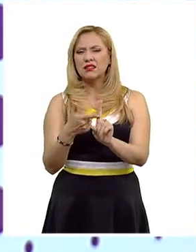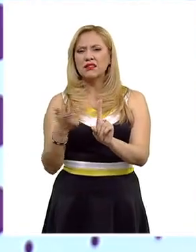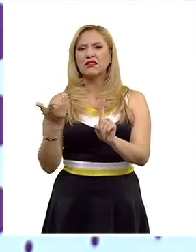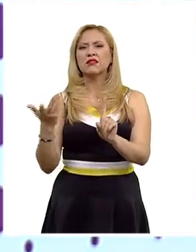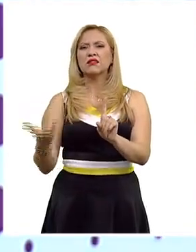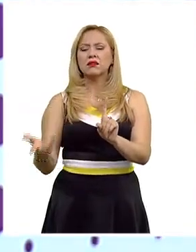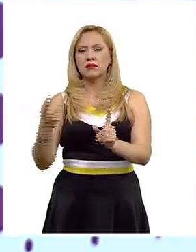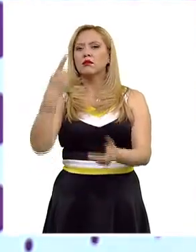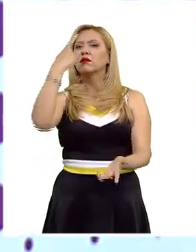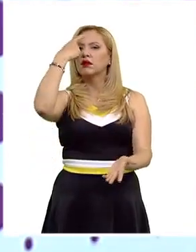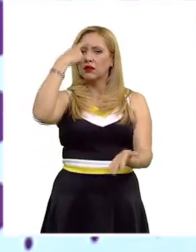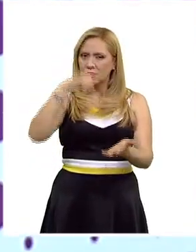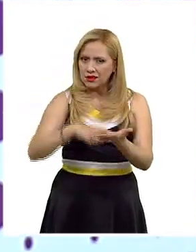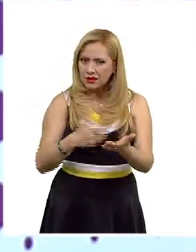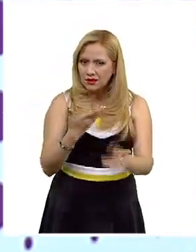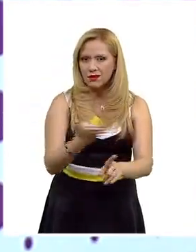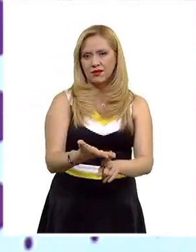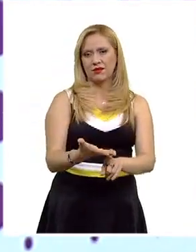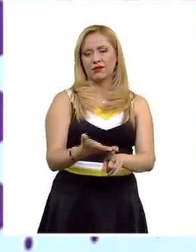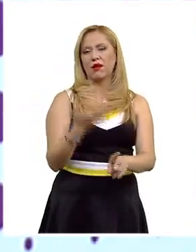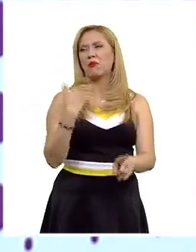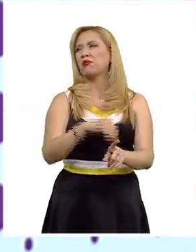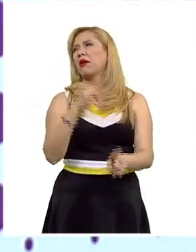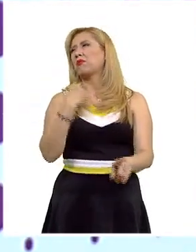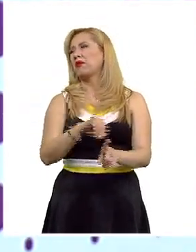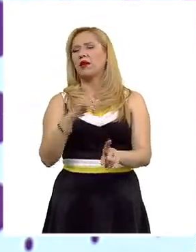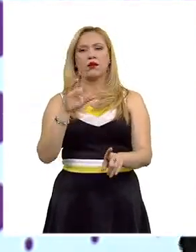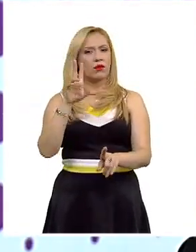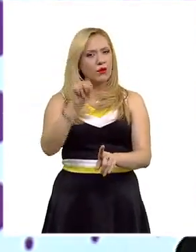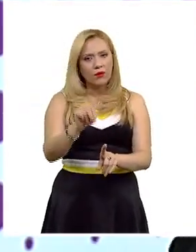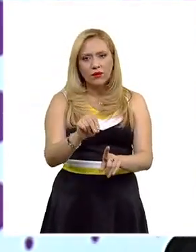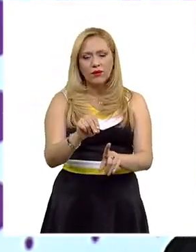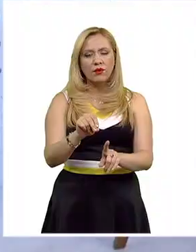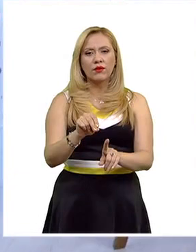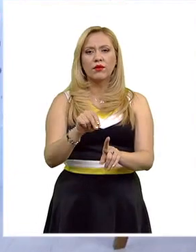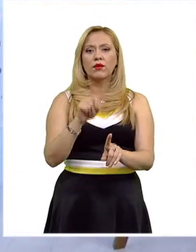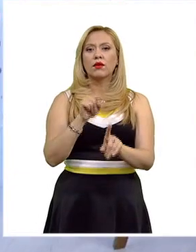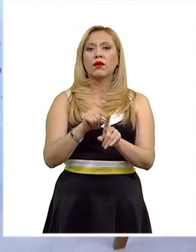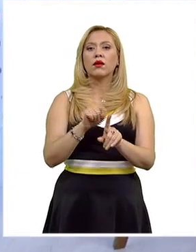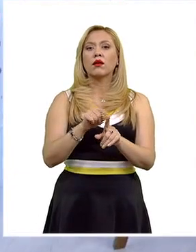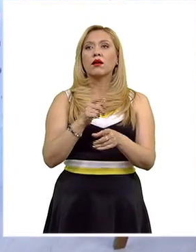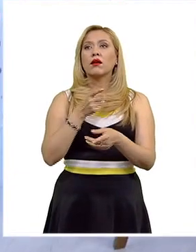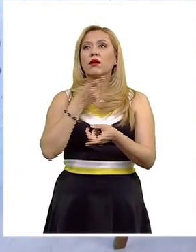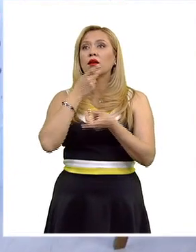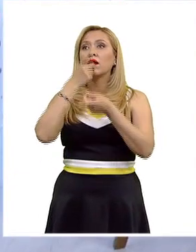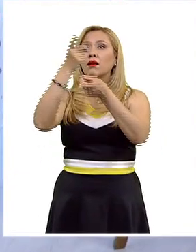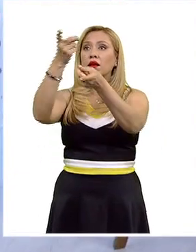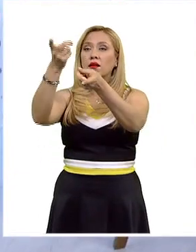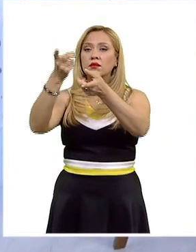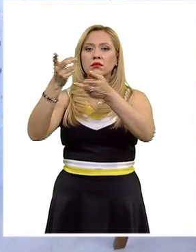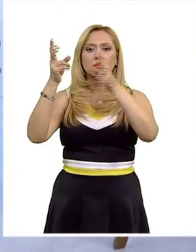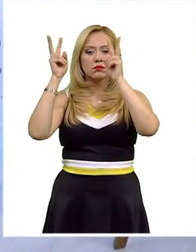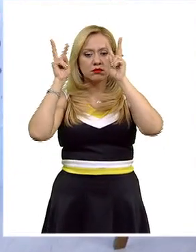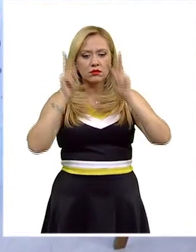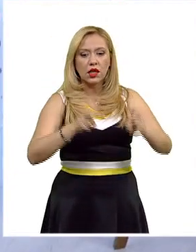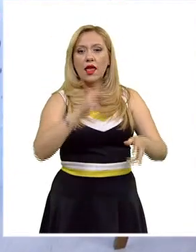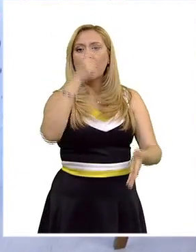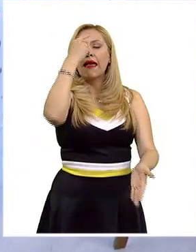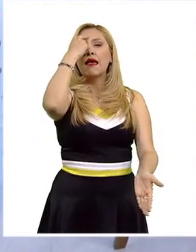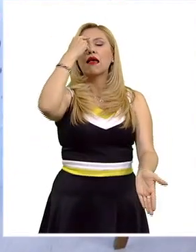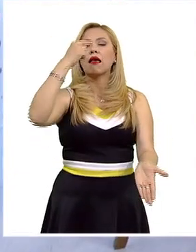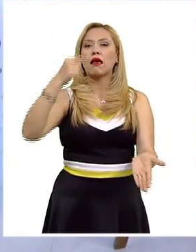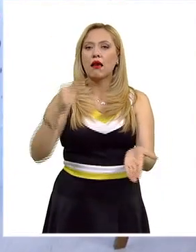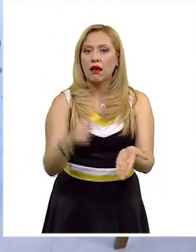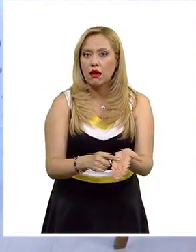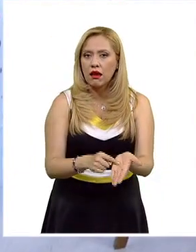pues, creerles a las víctimas, darle y que la voz que narra la experiencia sea creída, que